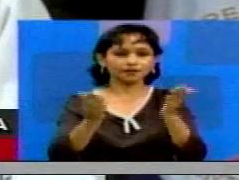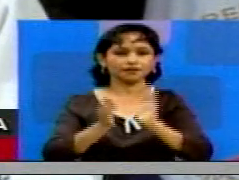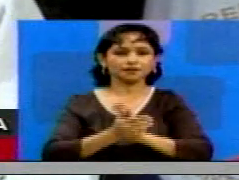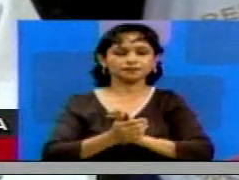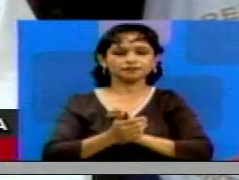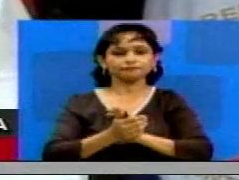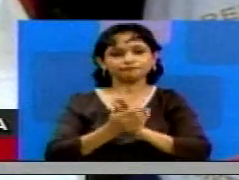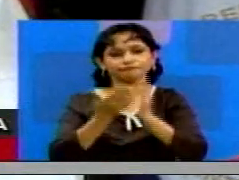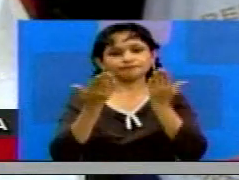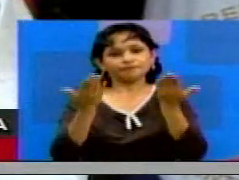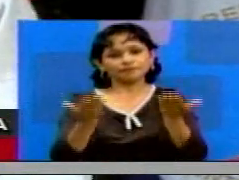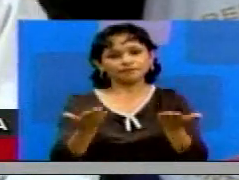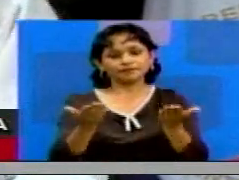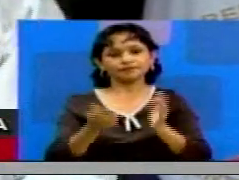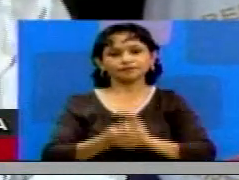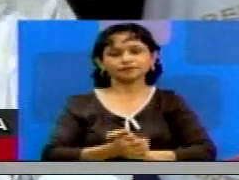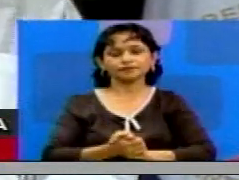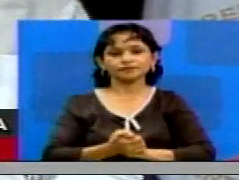Y